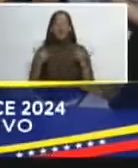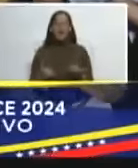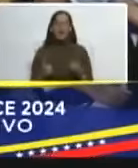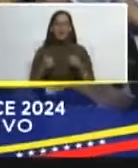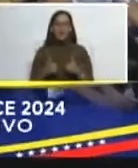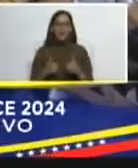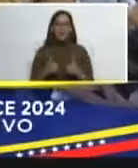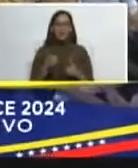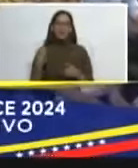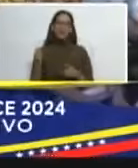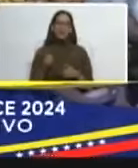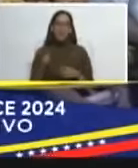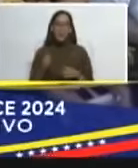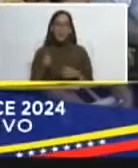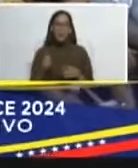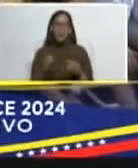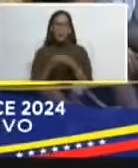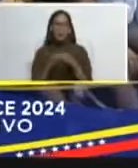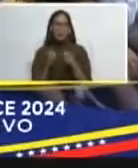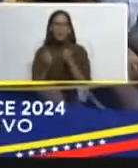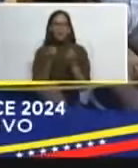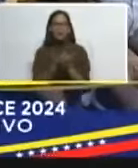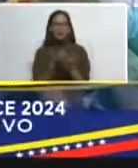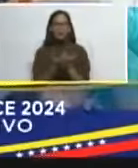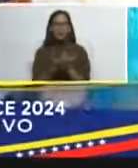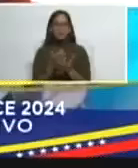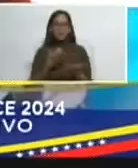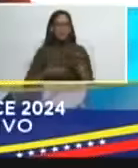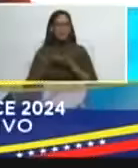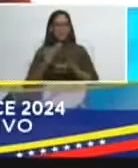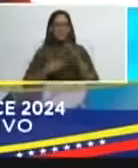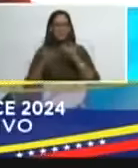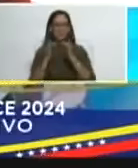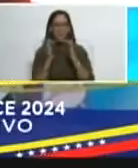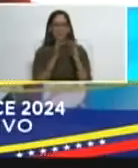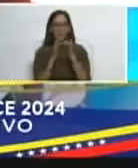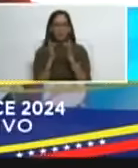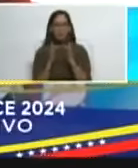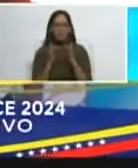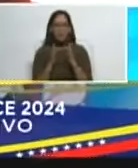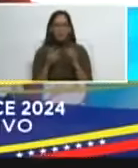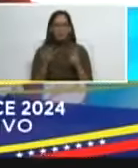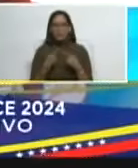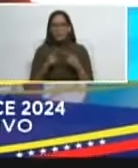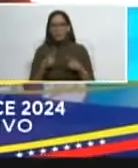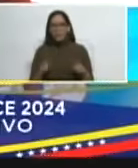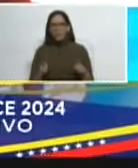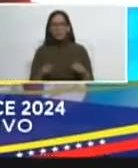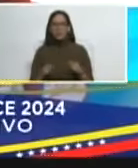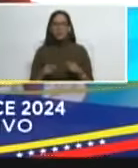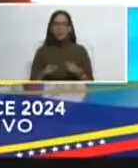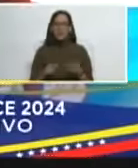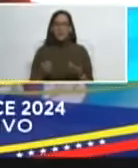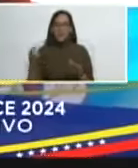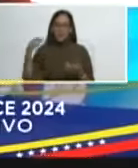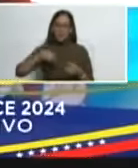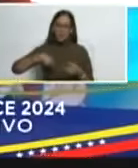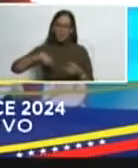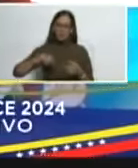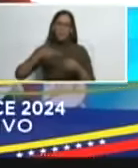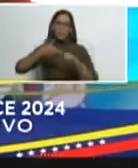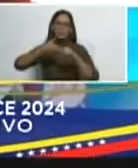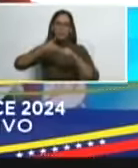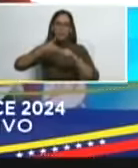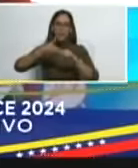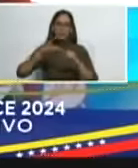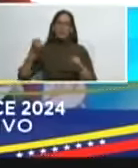¿cómo los sectores económicos se hablan, interactúan? Indistintamente, tenemos sin duda alguna el ingreso petrolero, tenemos